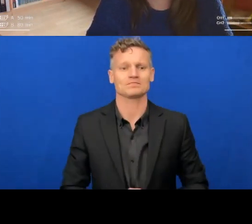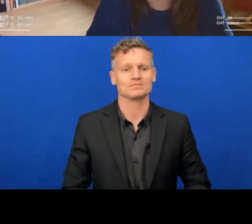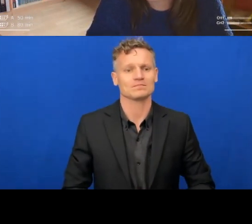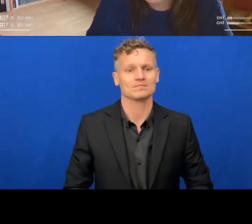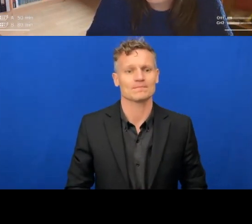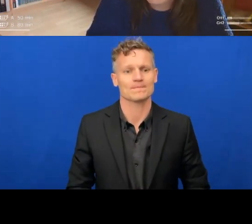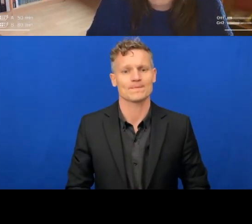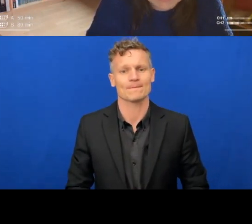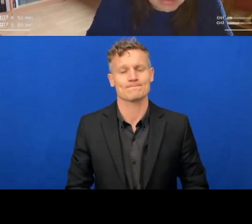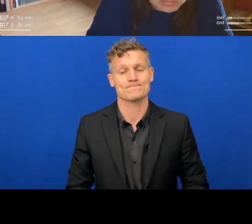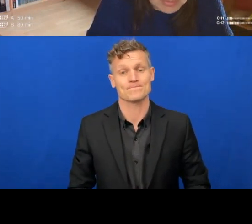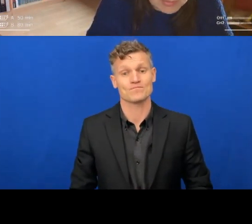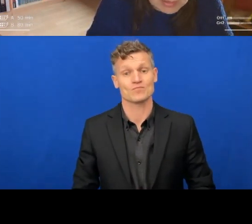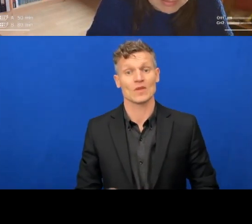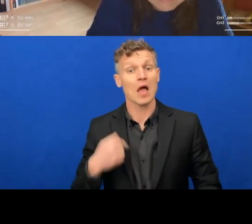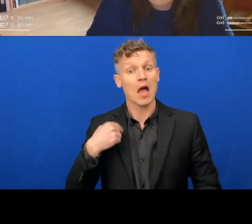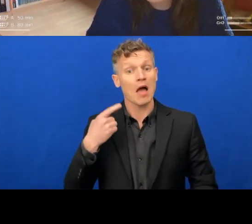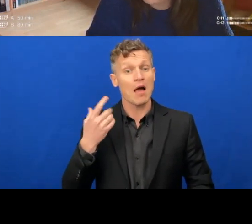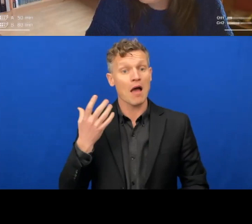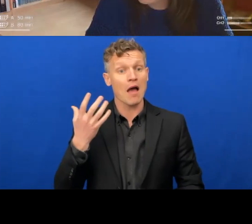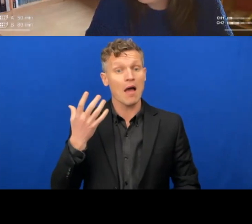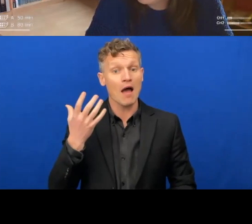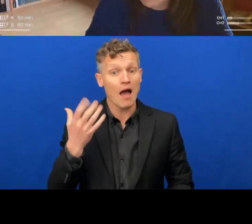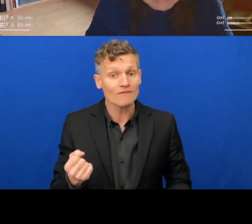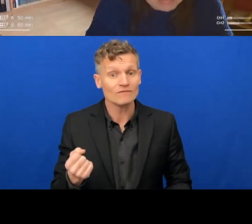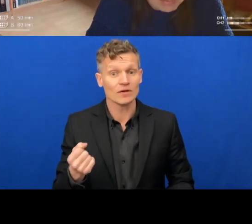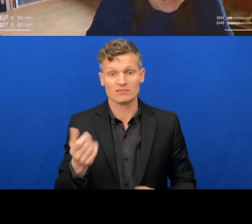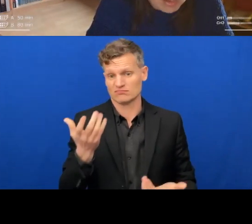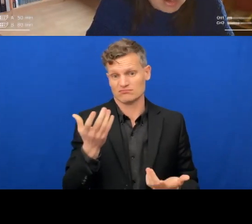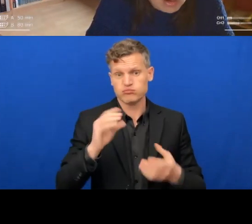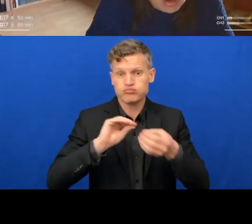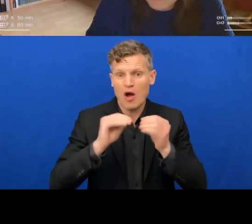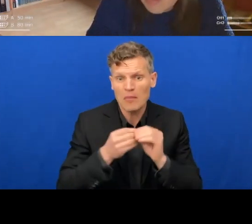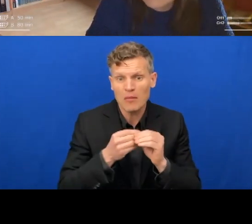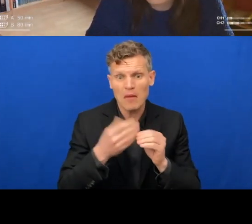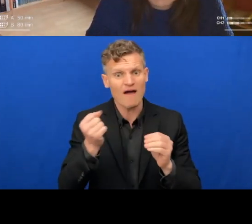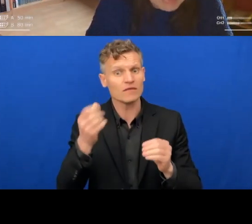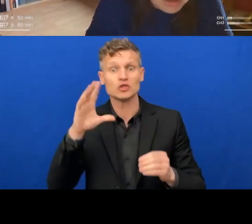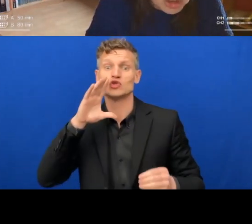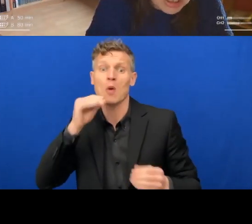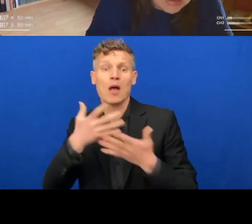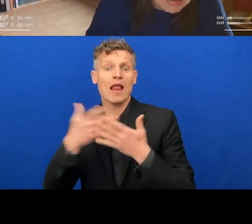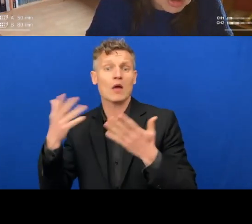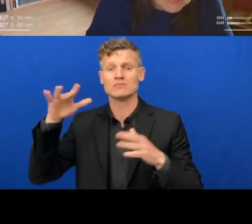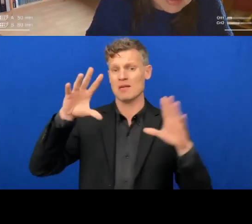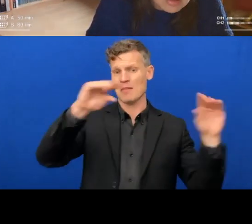integrar un programa para intérpretes de lengua de signos en un programa